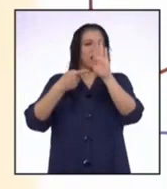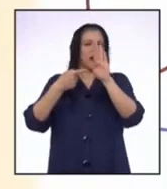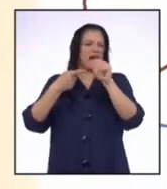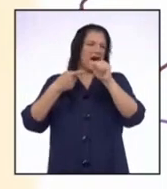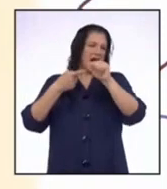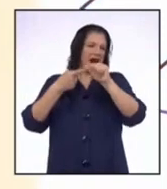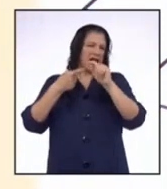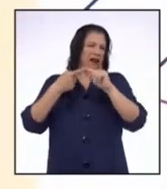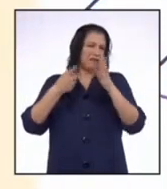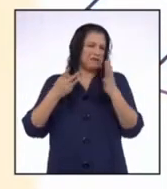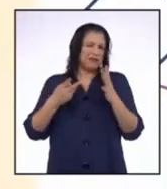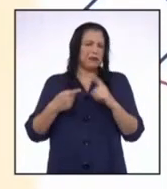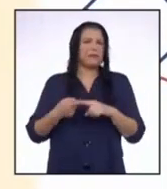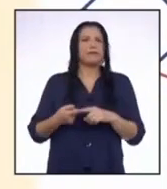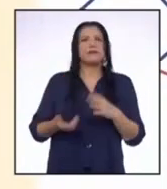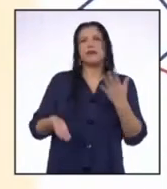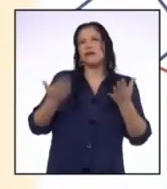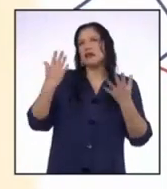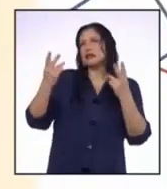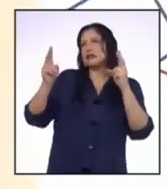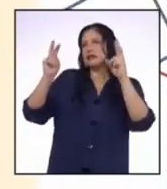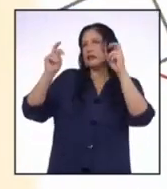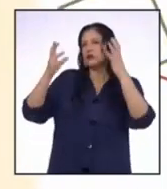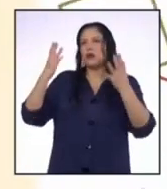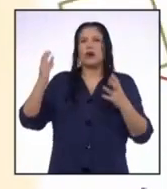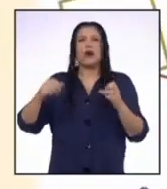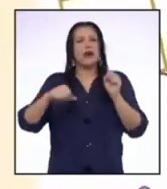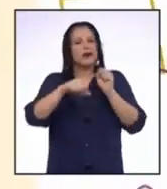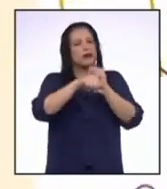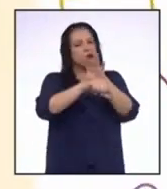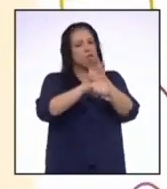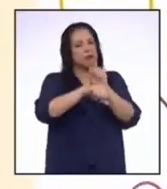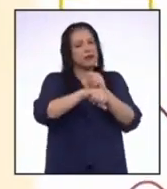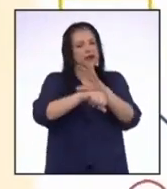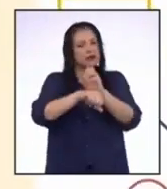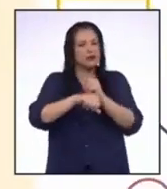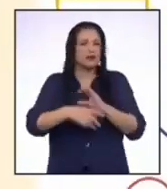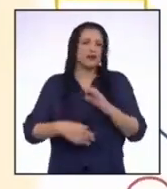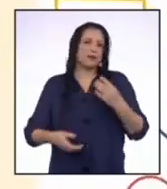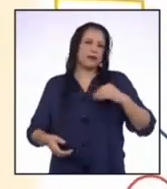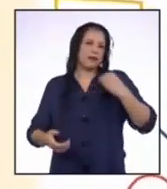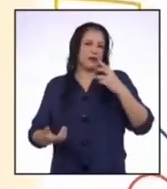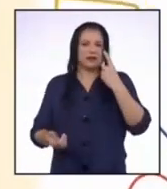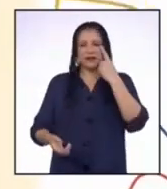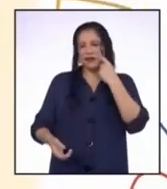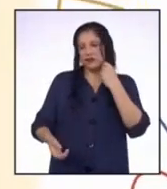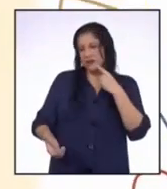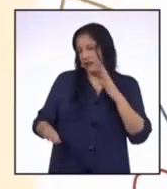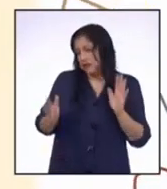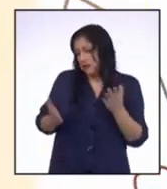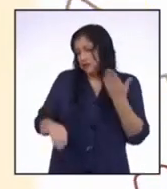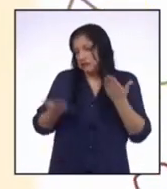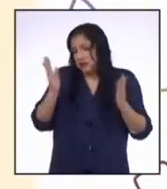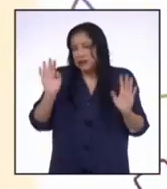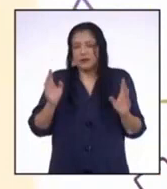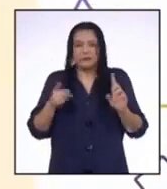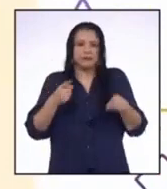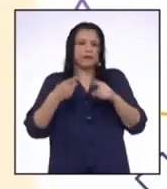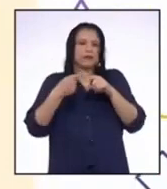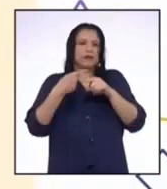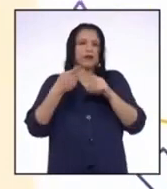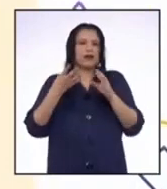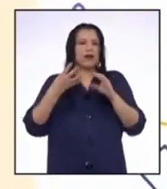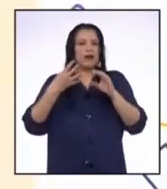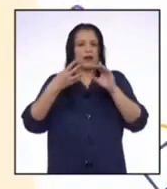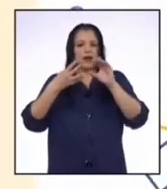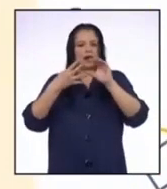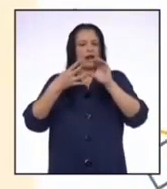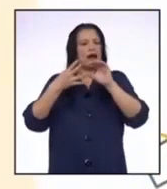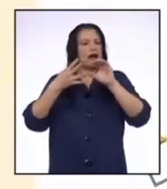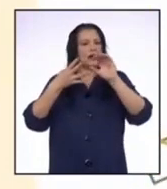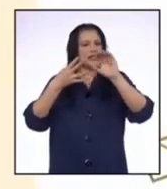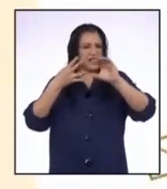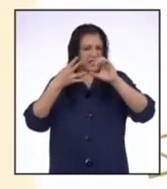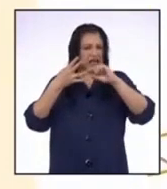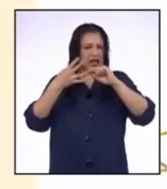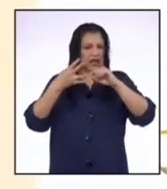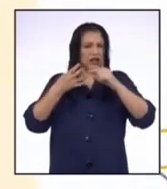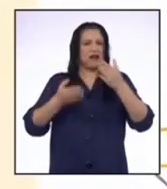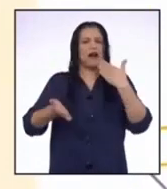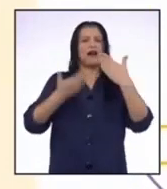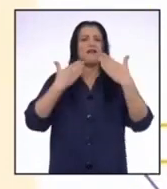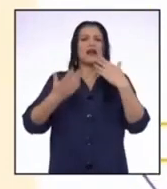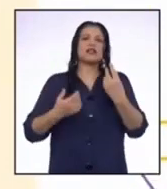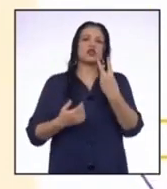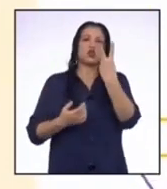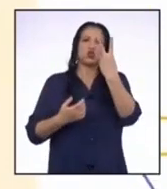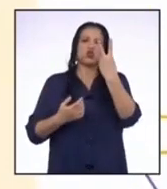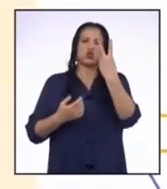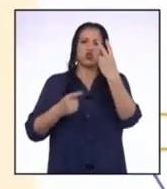sería algo así como Recomendaciones para las y los adolescentes. La letra C nos muestra las dos palabras